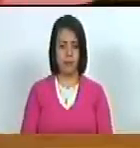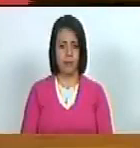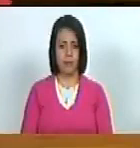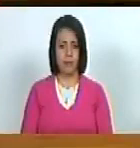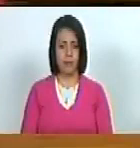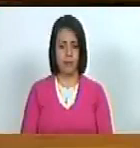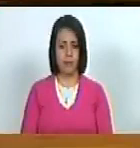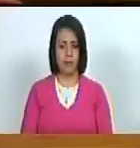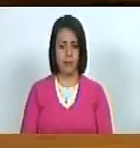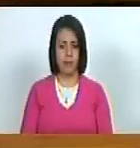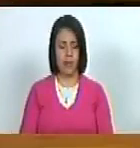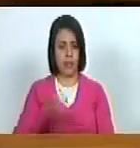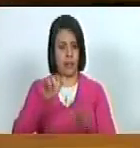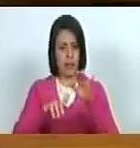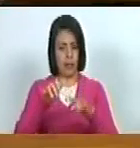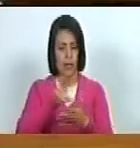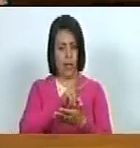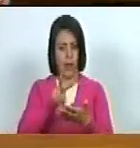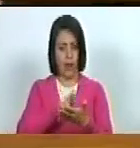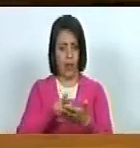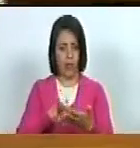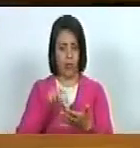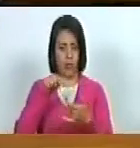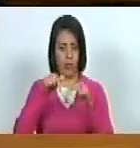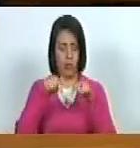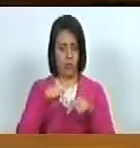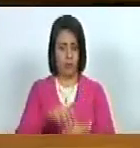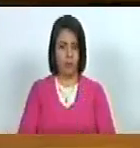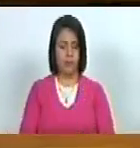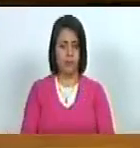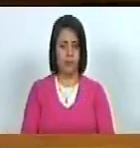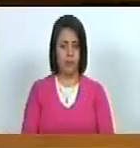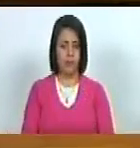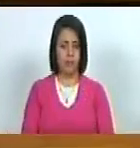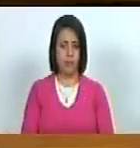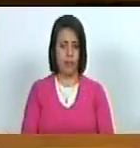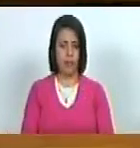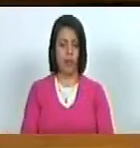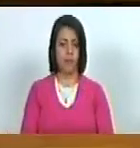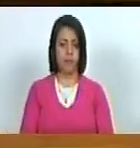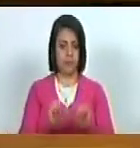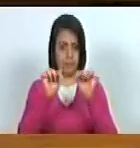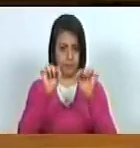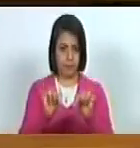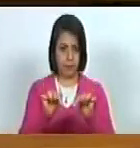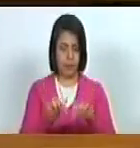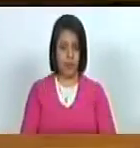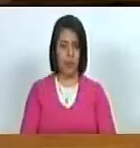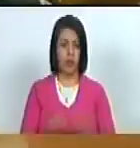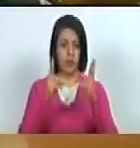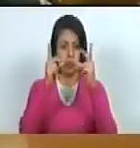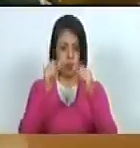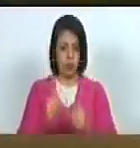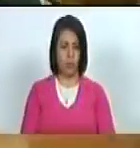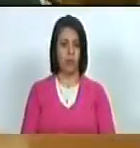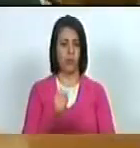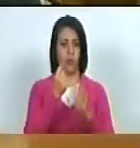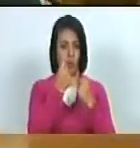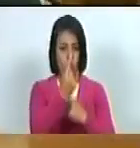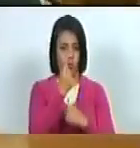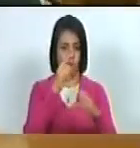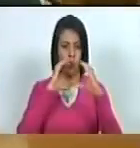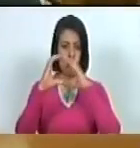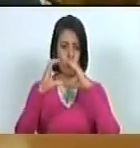Ciudadana Secretaria, si no se dan lectura a la cuenta. Cuenta número 1,